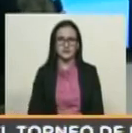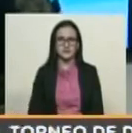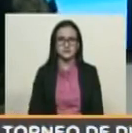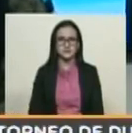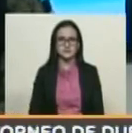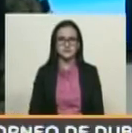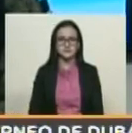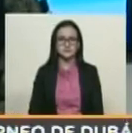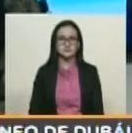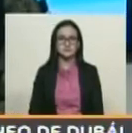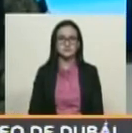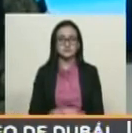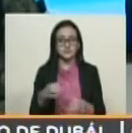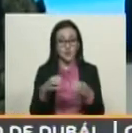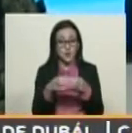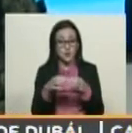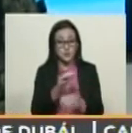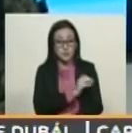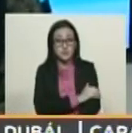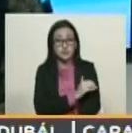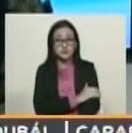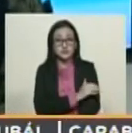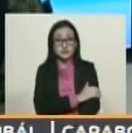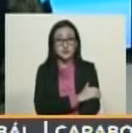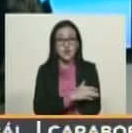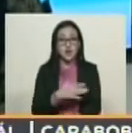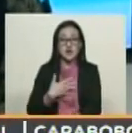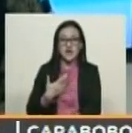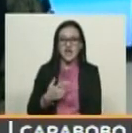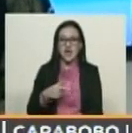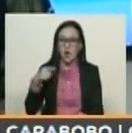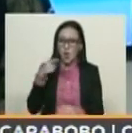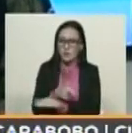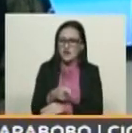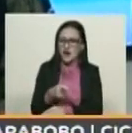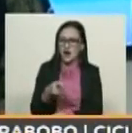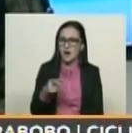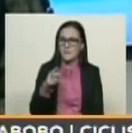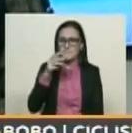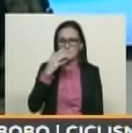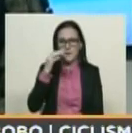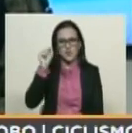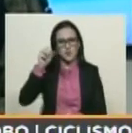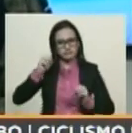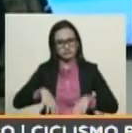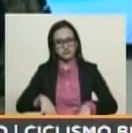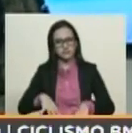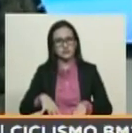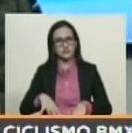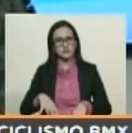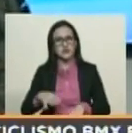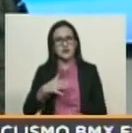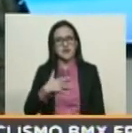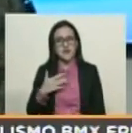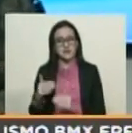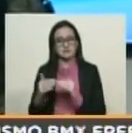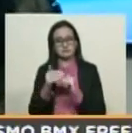acción delictiva de grupos de la derecha pretenden la salida forzosa del mandatario y una vez más la inestabilidad de